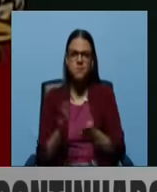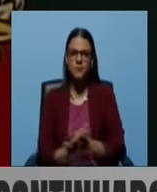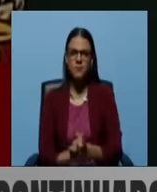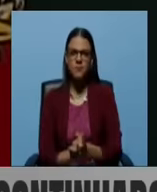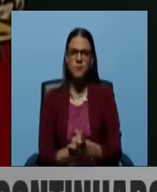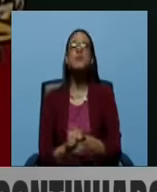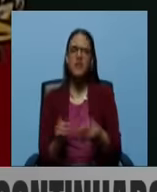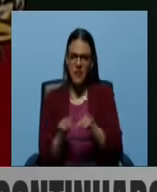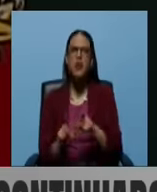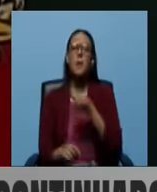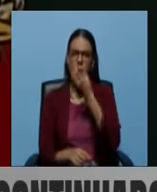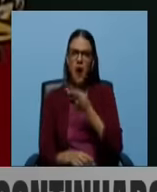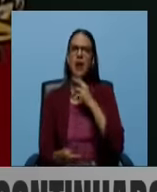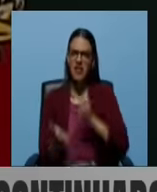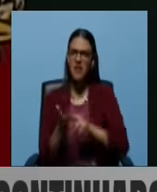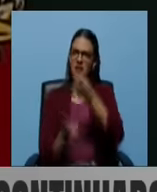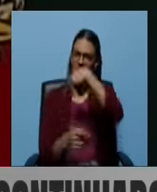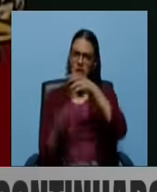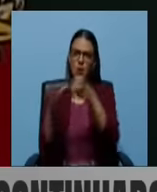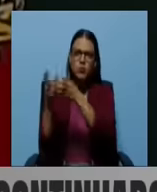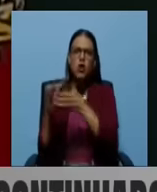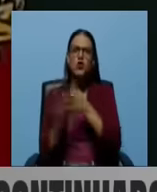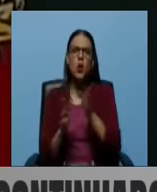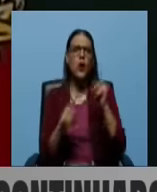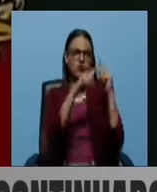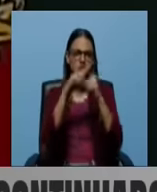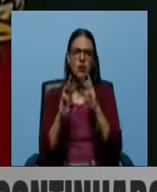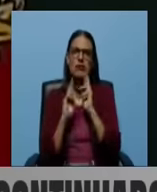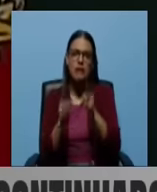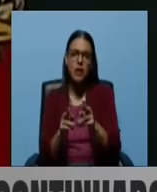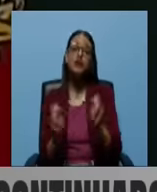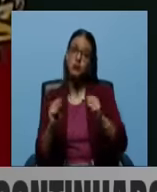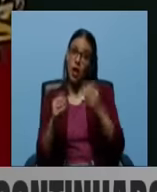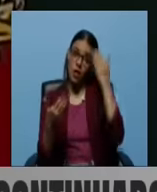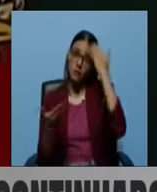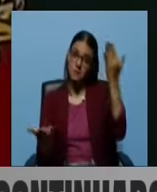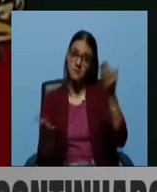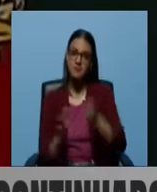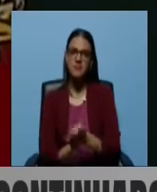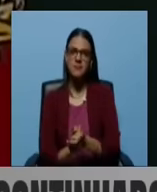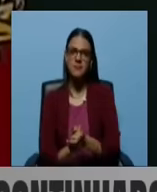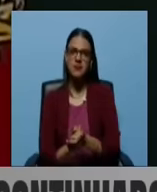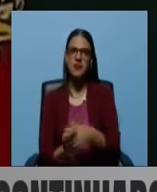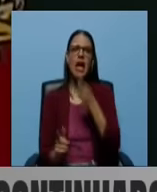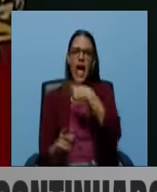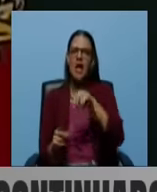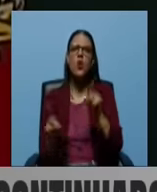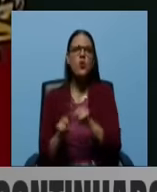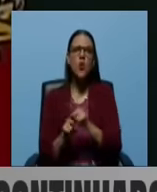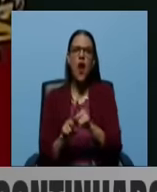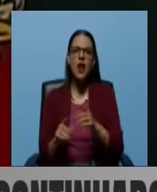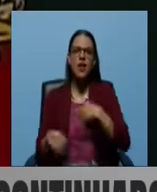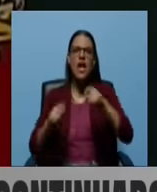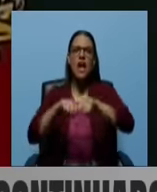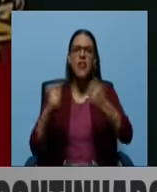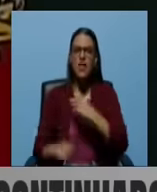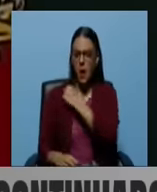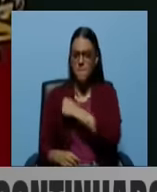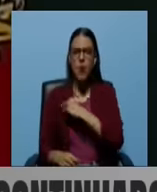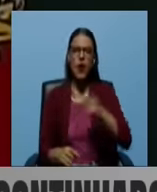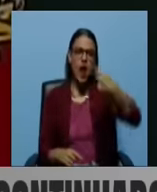muy buena de parte de ellos. Buena, digo, por los resultados, ¿no? De desmoralización del pueblo de